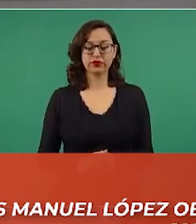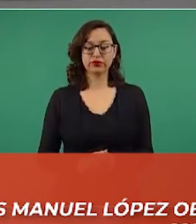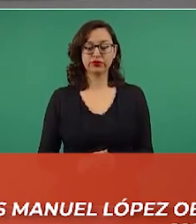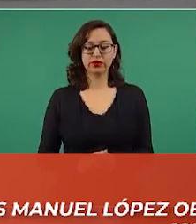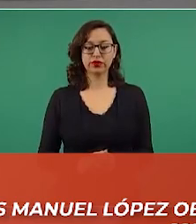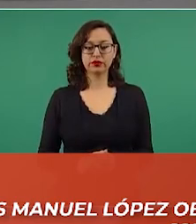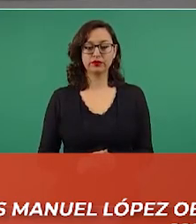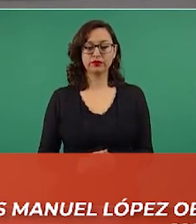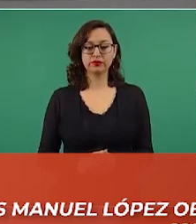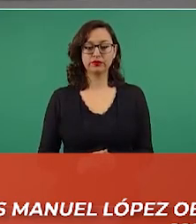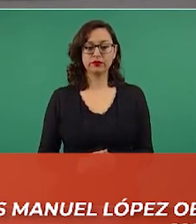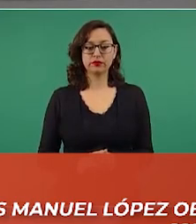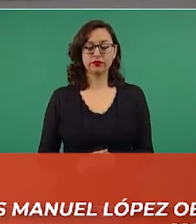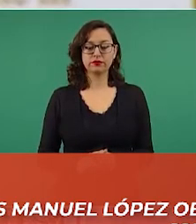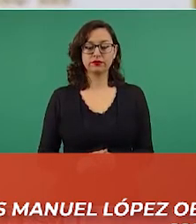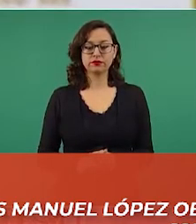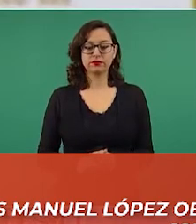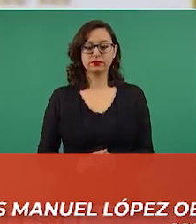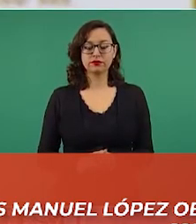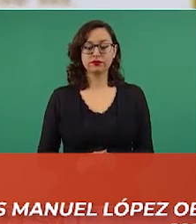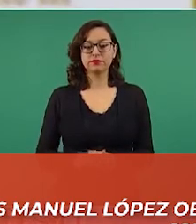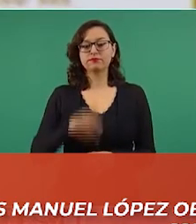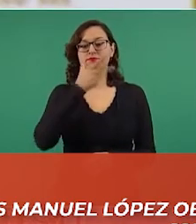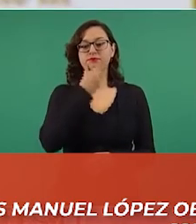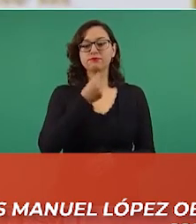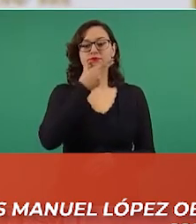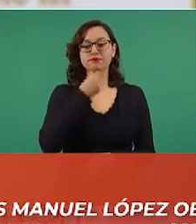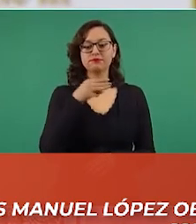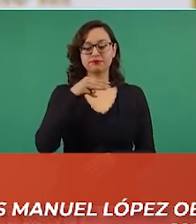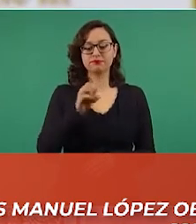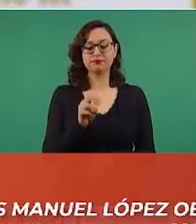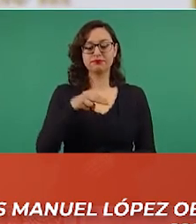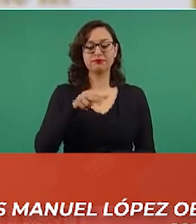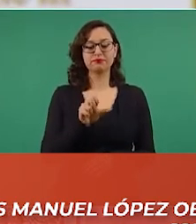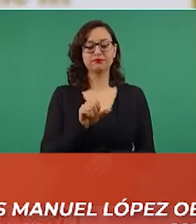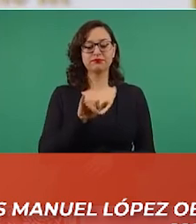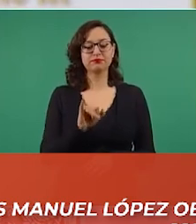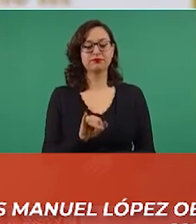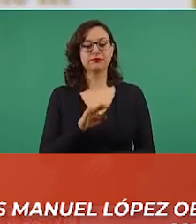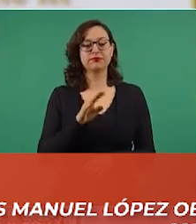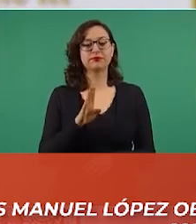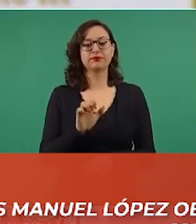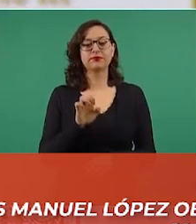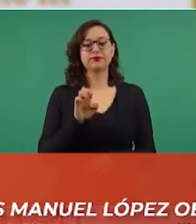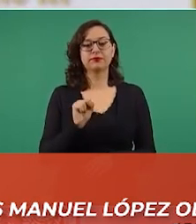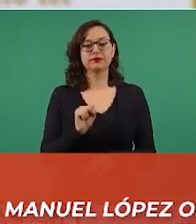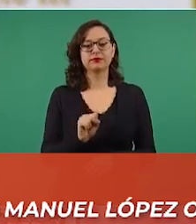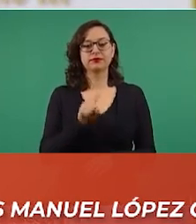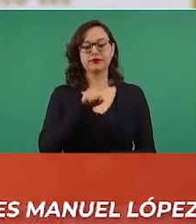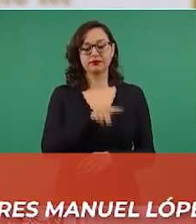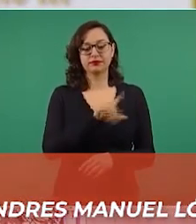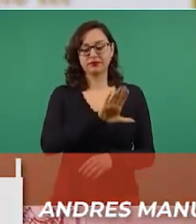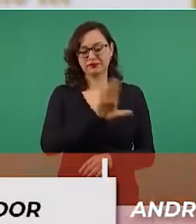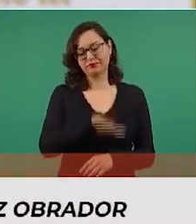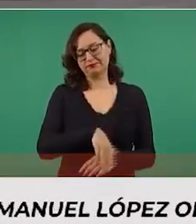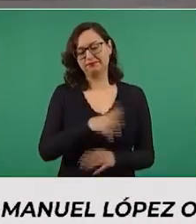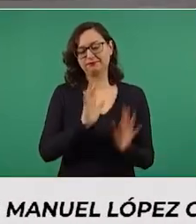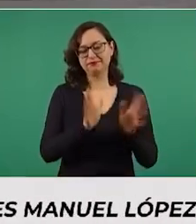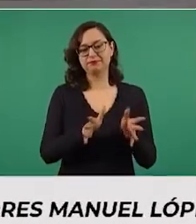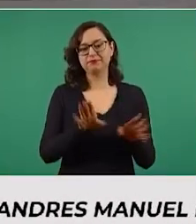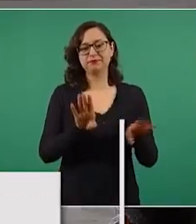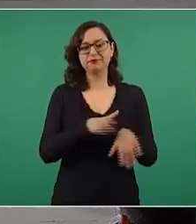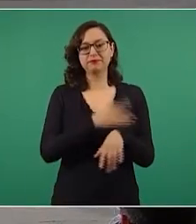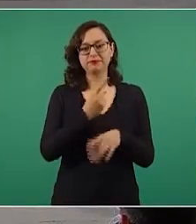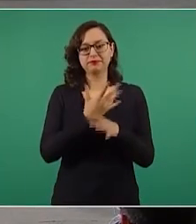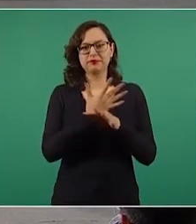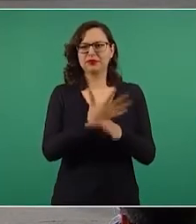el finado Monsi en su columna? Sí, diría no